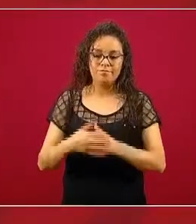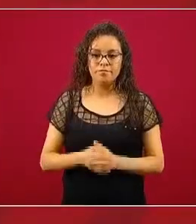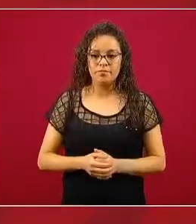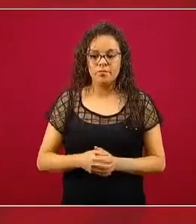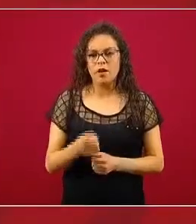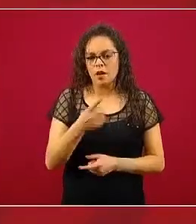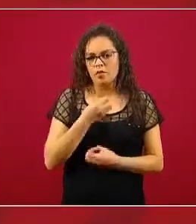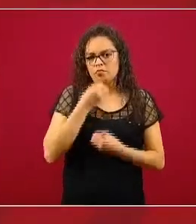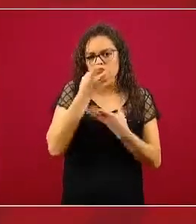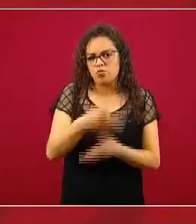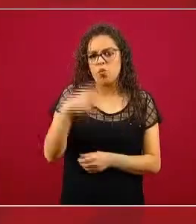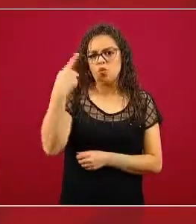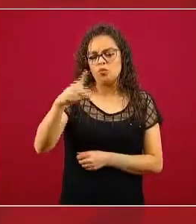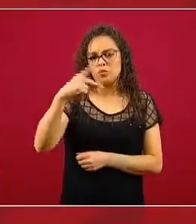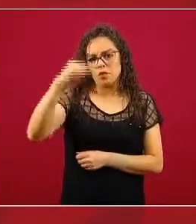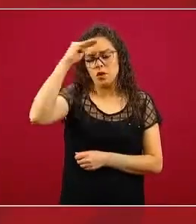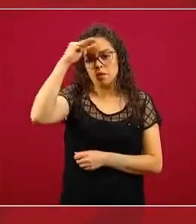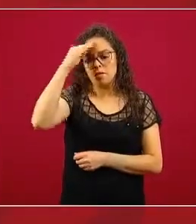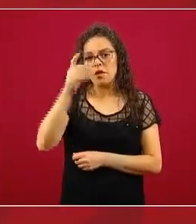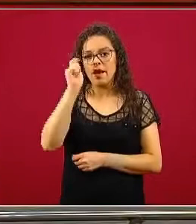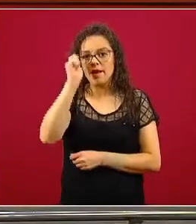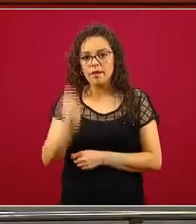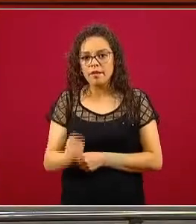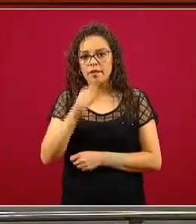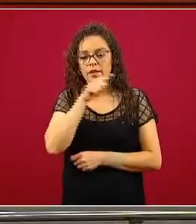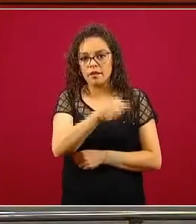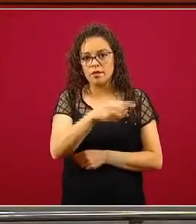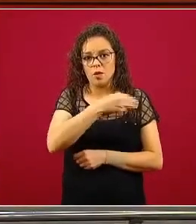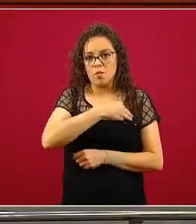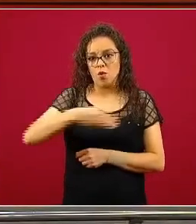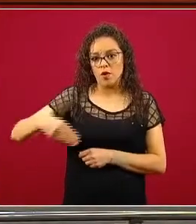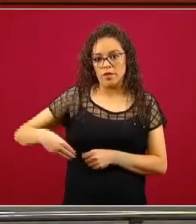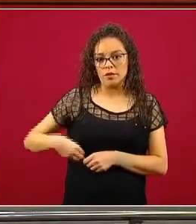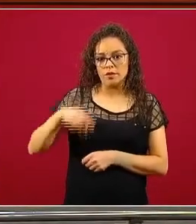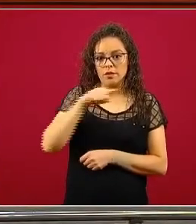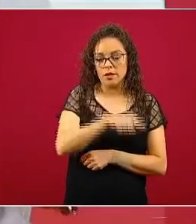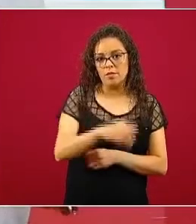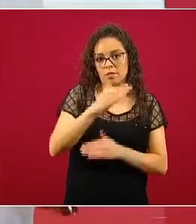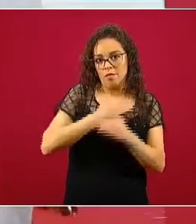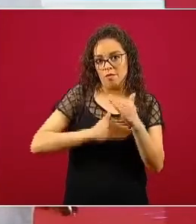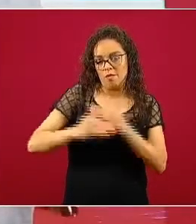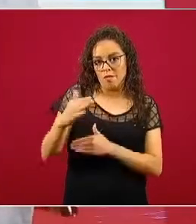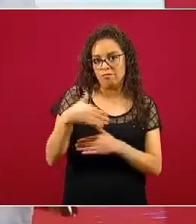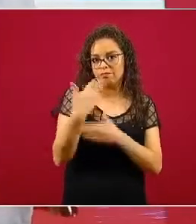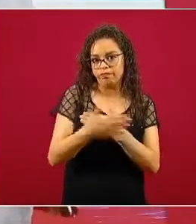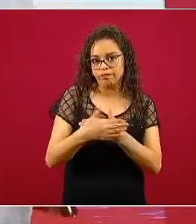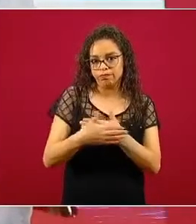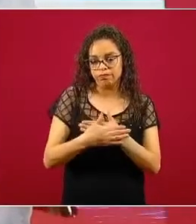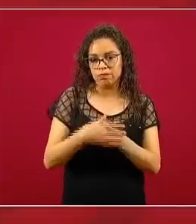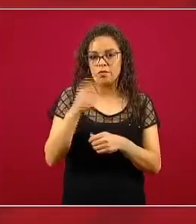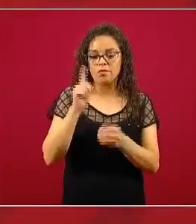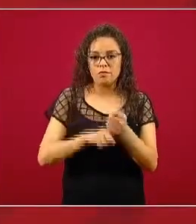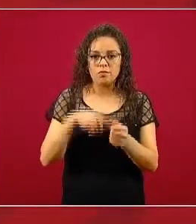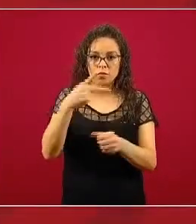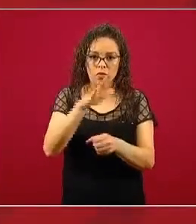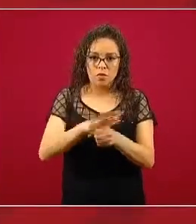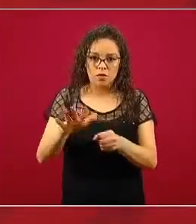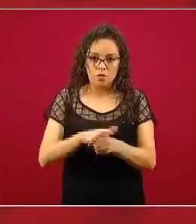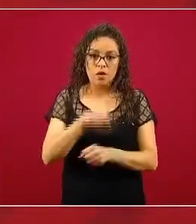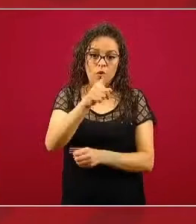distintas inquietudes sobre el significado de los municipios de La Esperanza localmente y tomaron decisiones que respetamos por